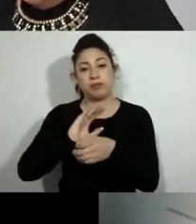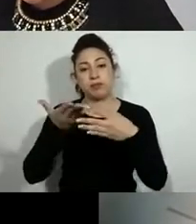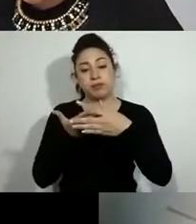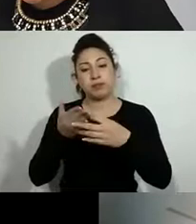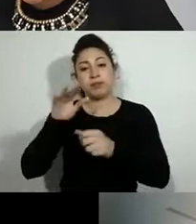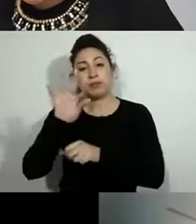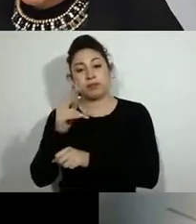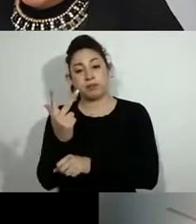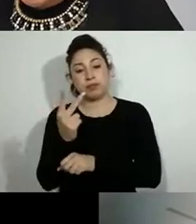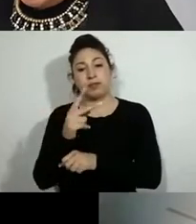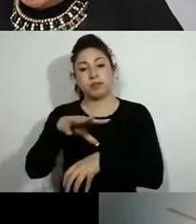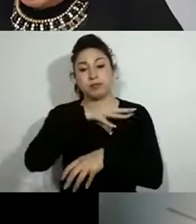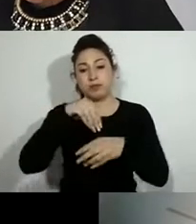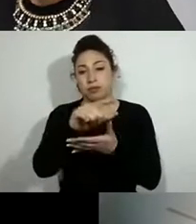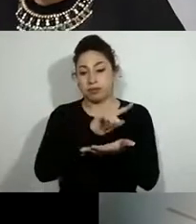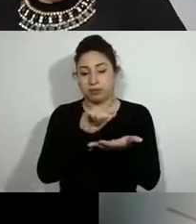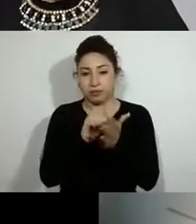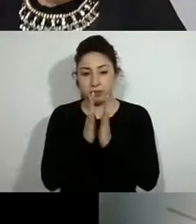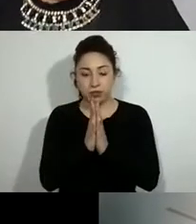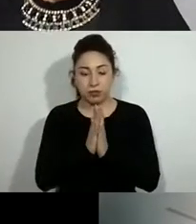ley, por favor.